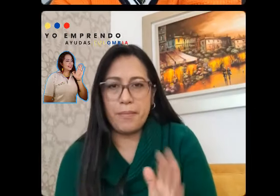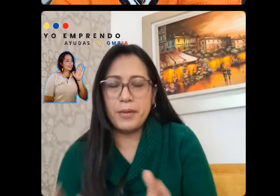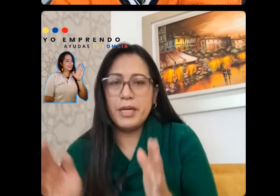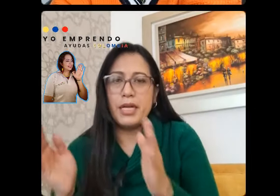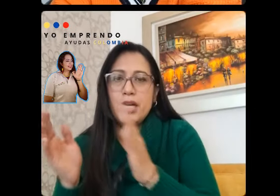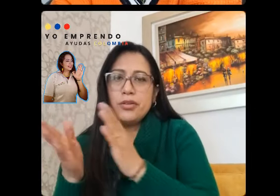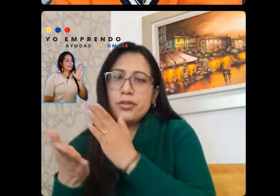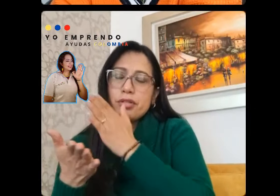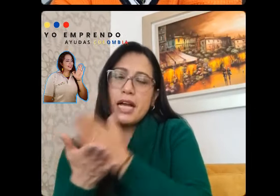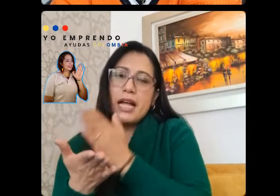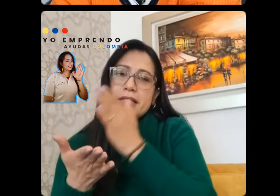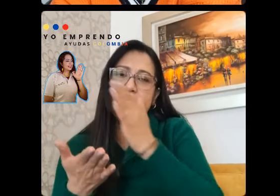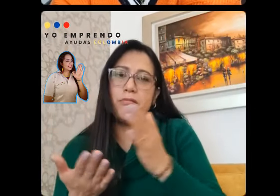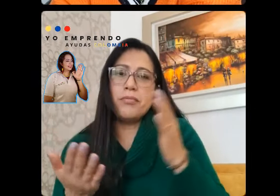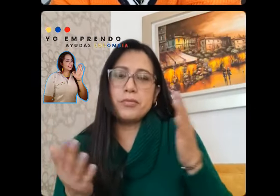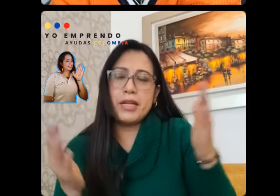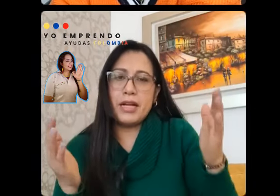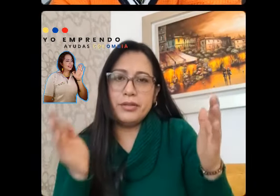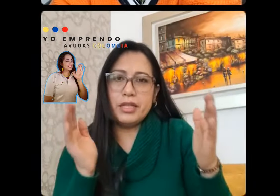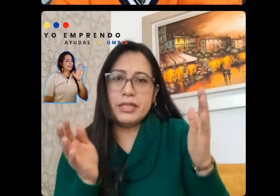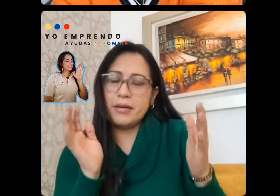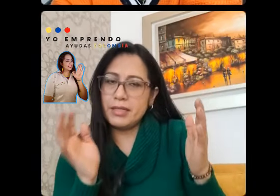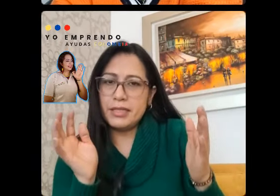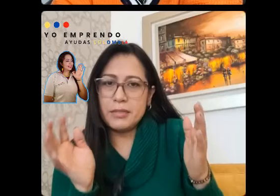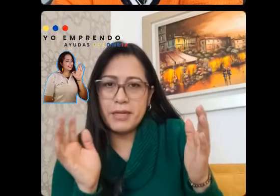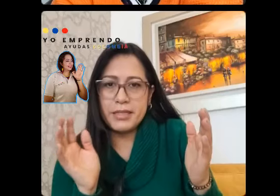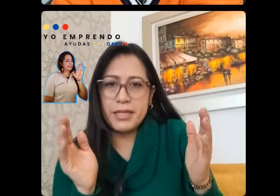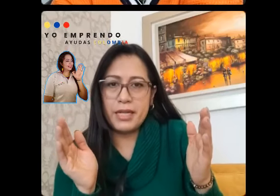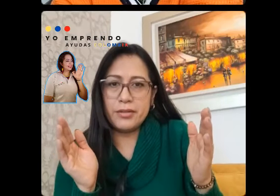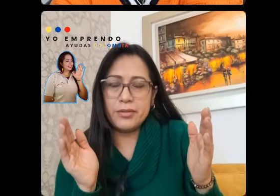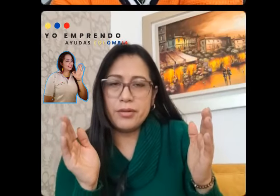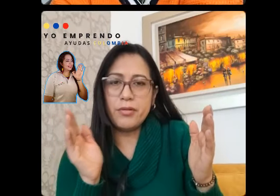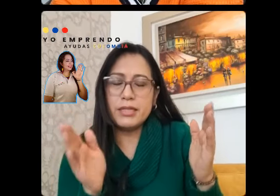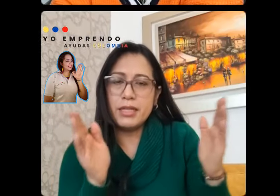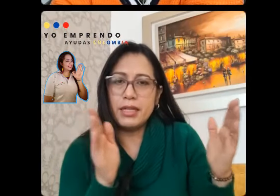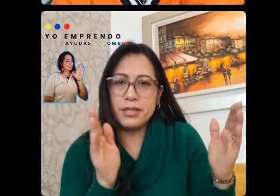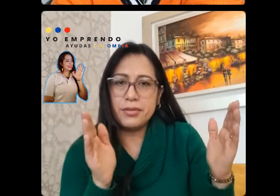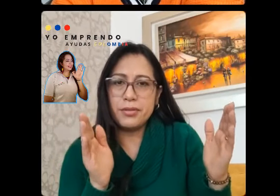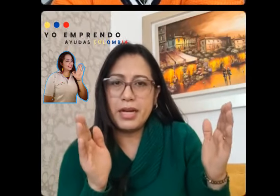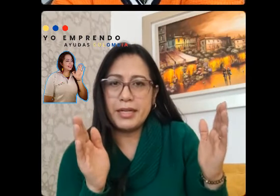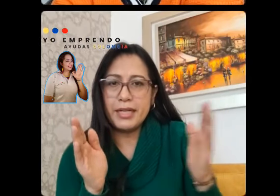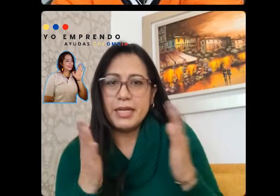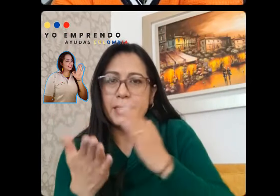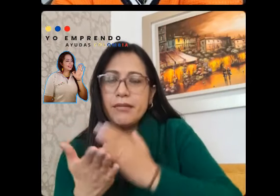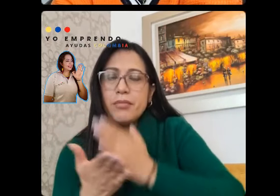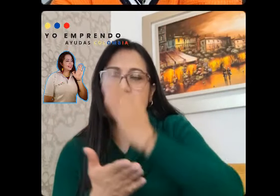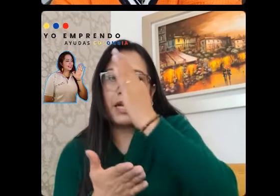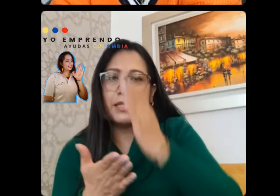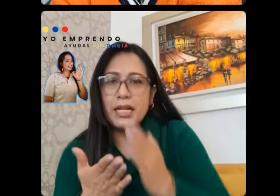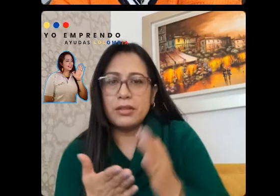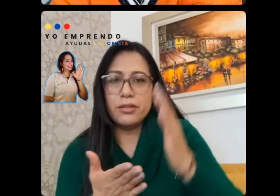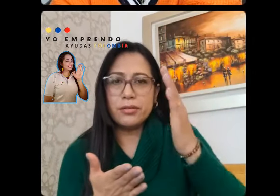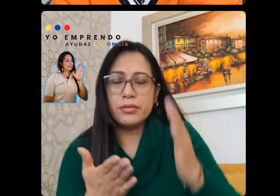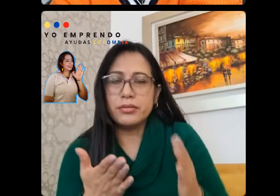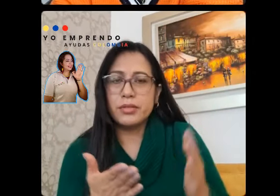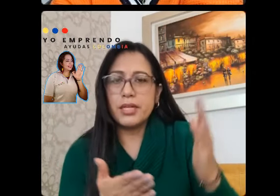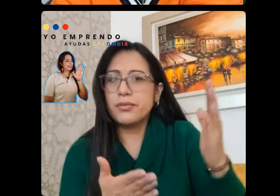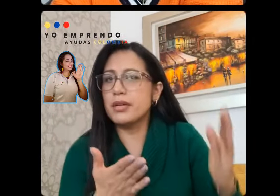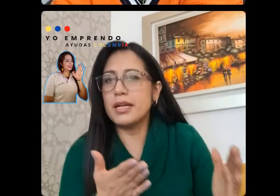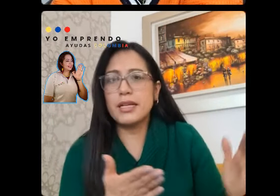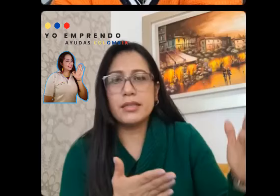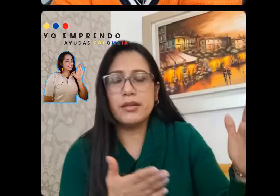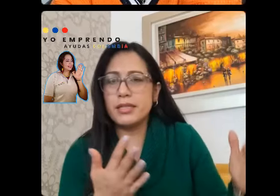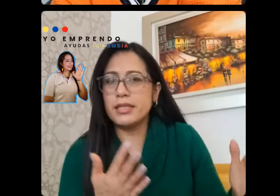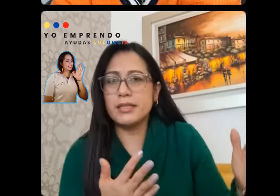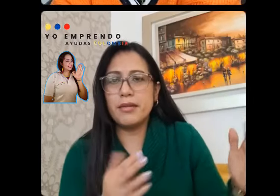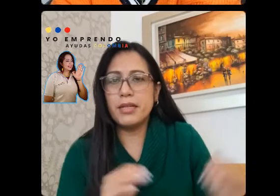a hacer un ejemplo nosotros cada ciclo vamos Mirando a través de estas bases de datos Cuál es el ingreso de su hogar Si vemos que hay saltos es un